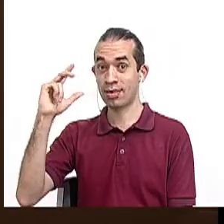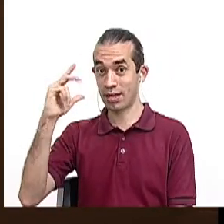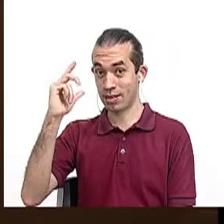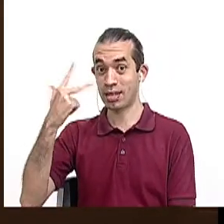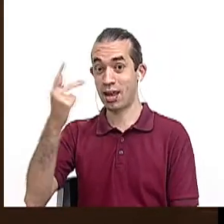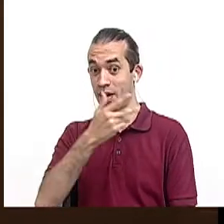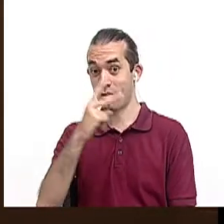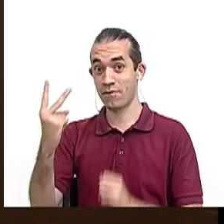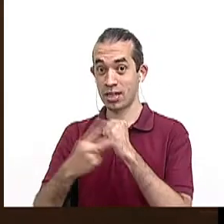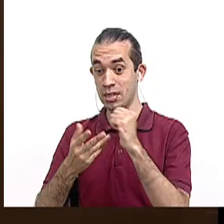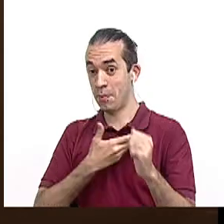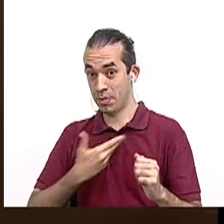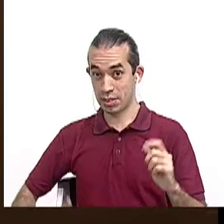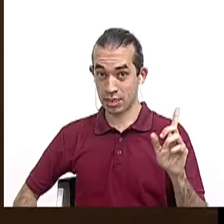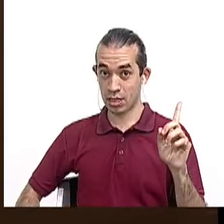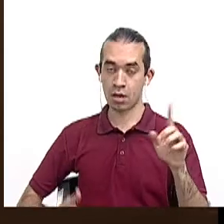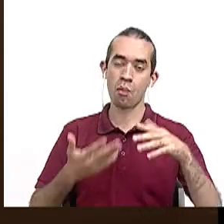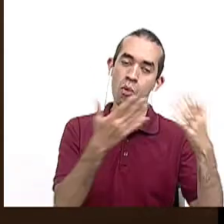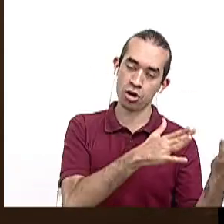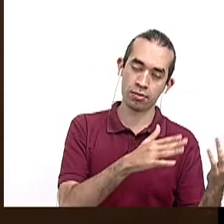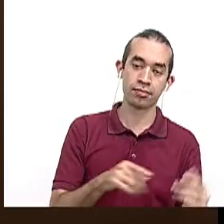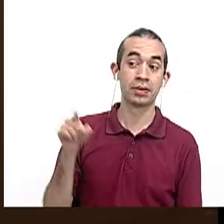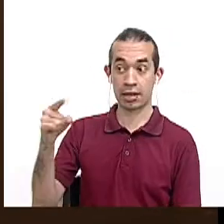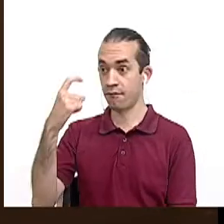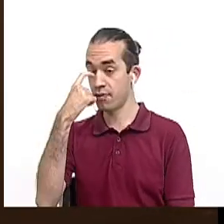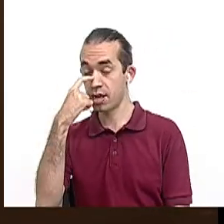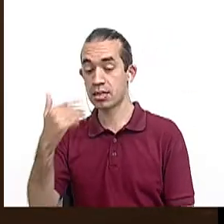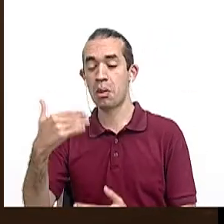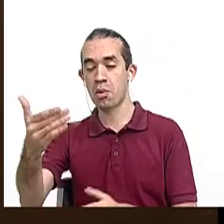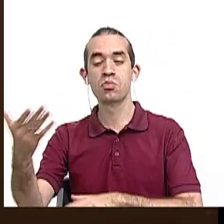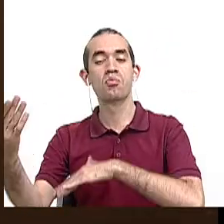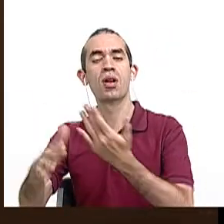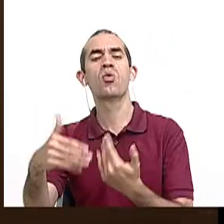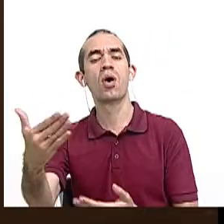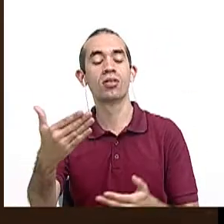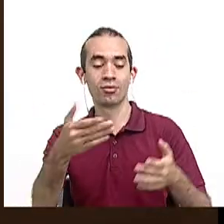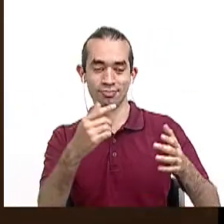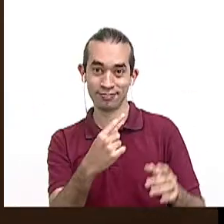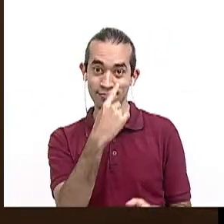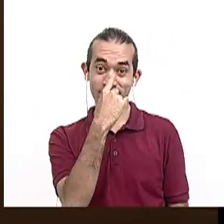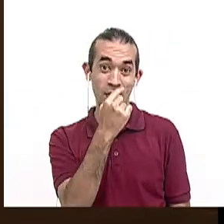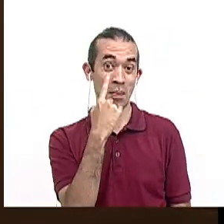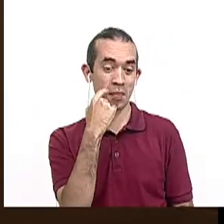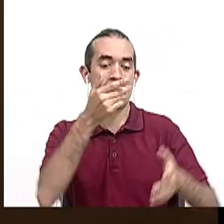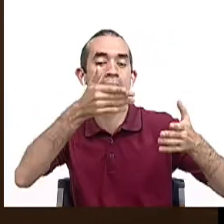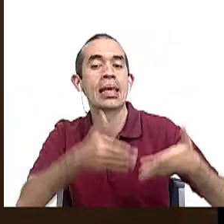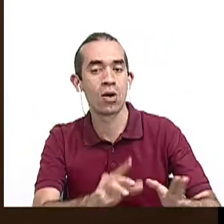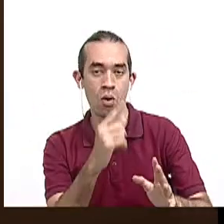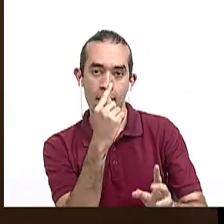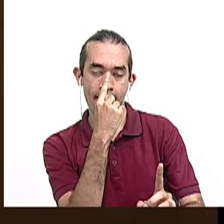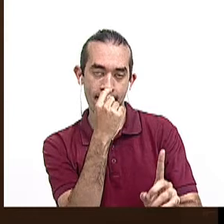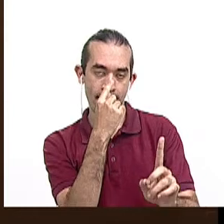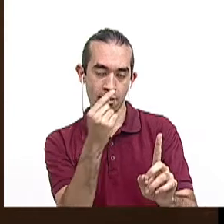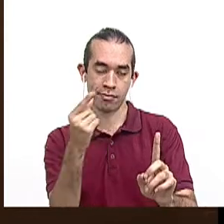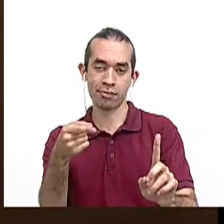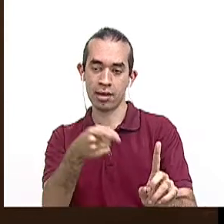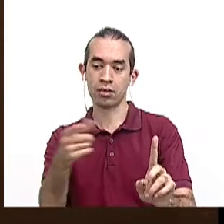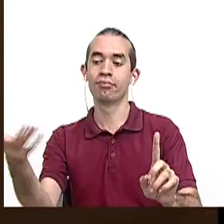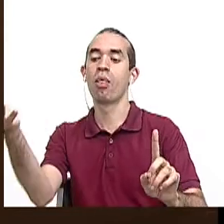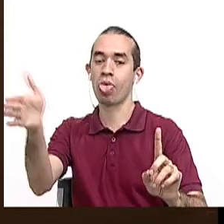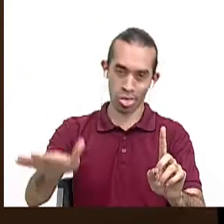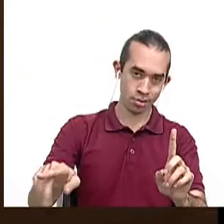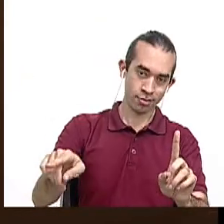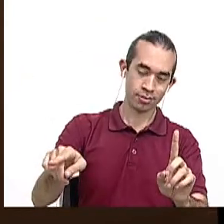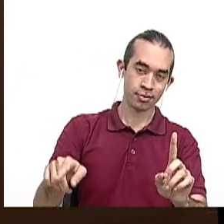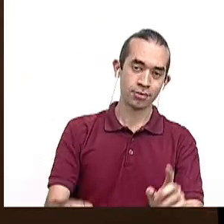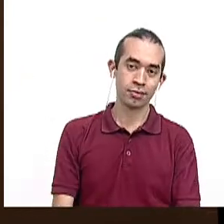y don José Figueres Ferrer falleció durante el gobierno del hijo del doctor Calderón Guardia, el